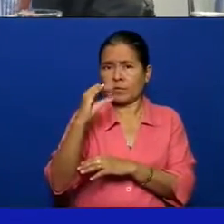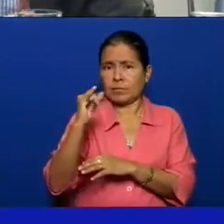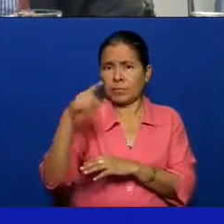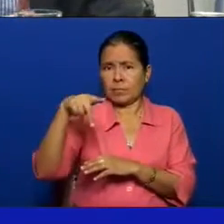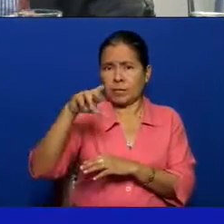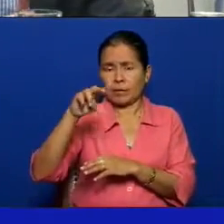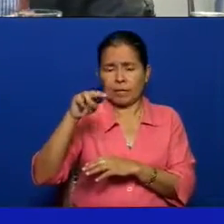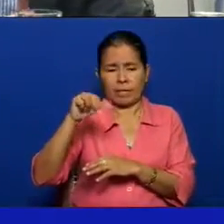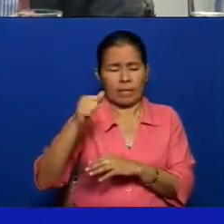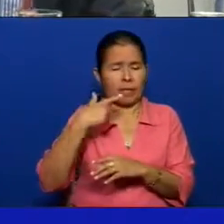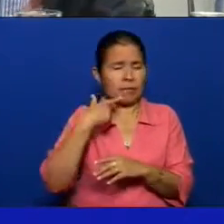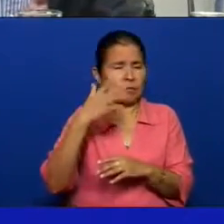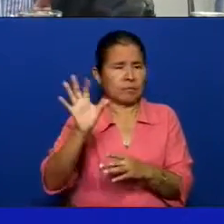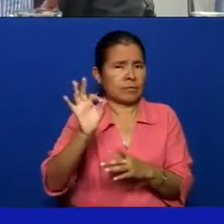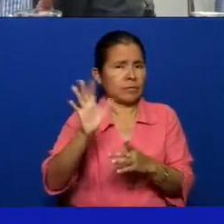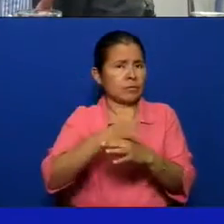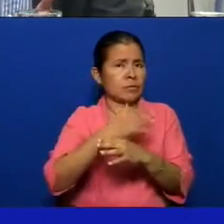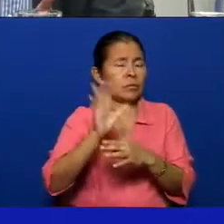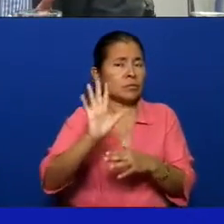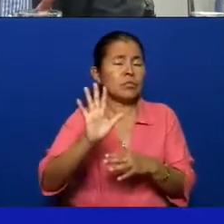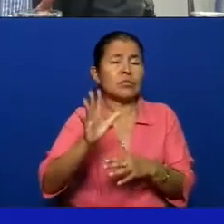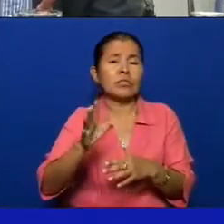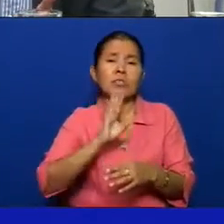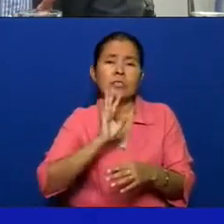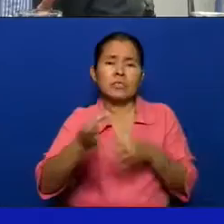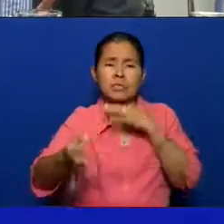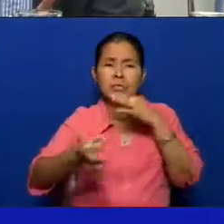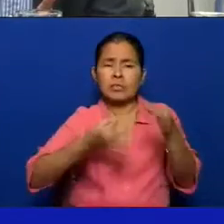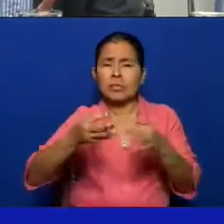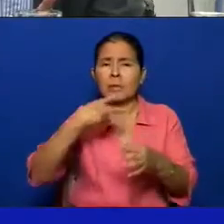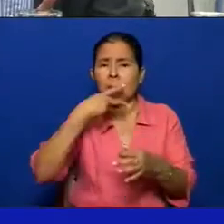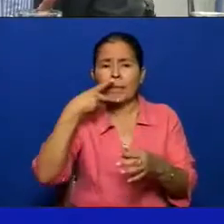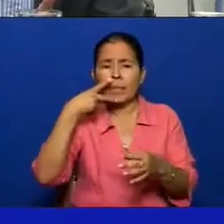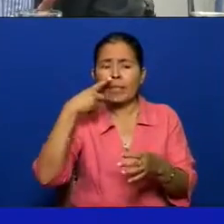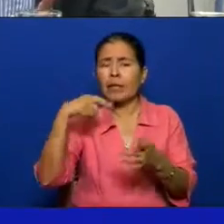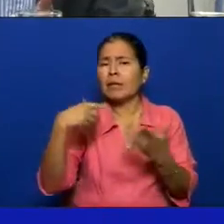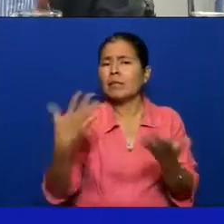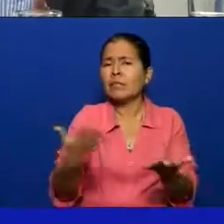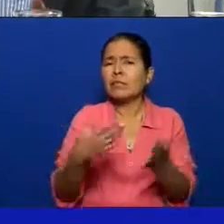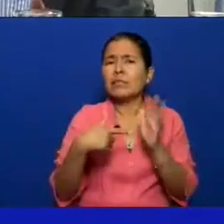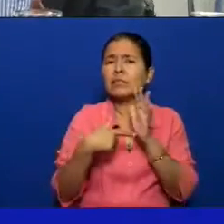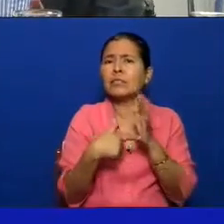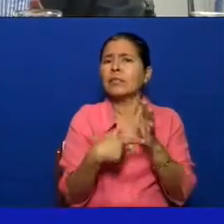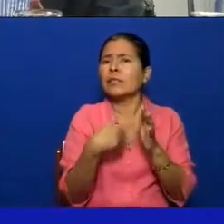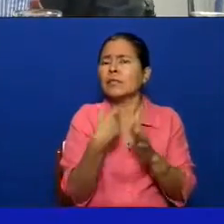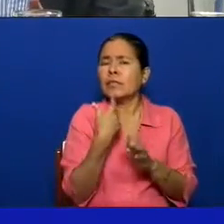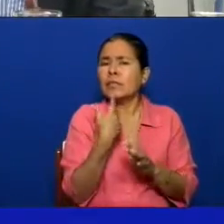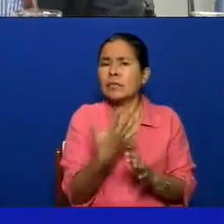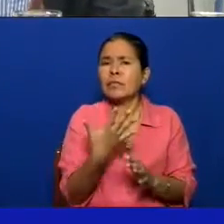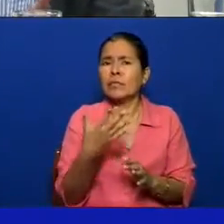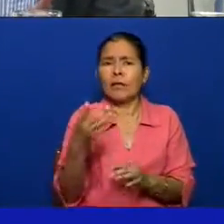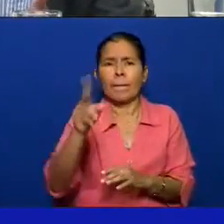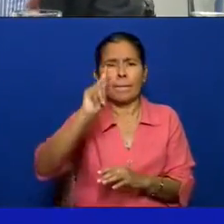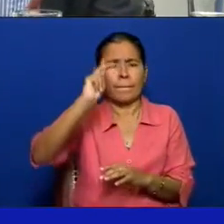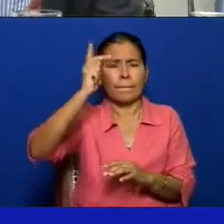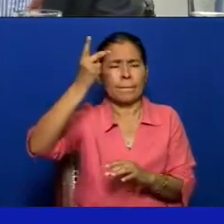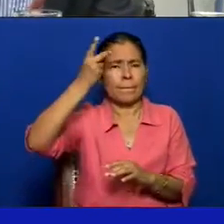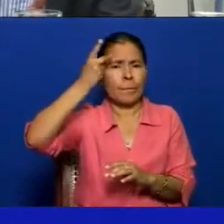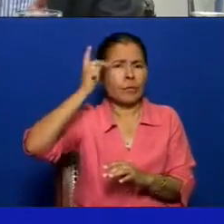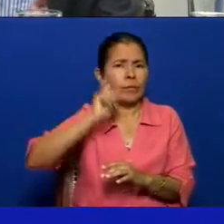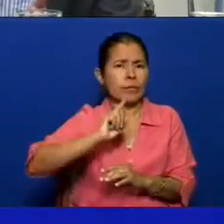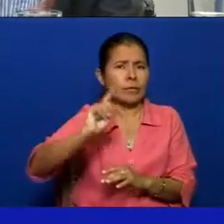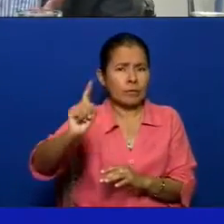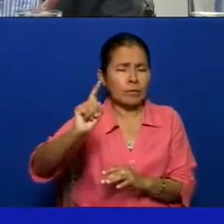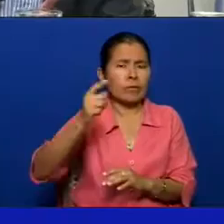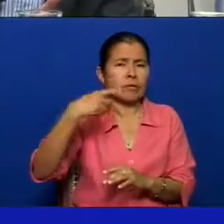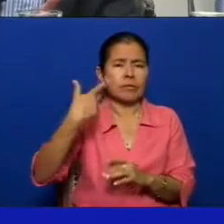¿y entonces qué hacemos? Entonces yo creo que esto parte, digamos, como una política de Estado, pero